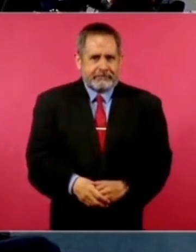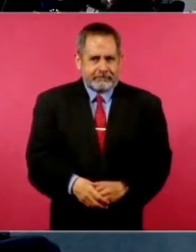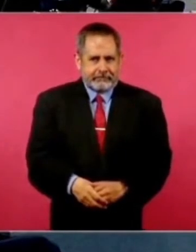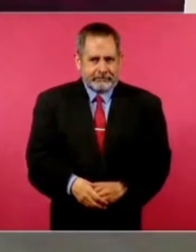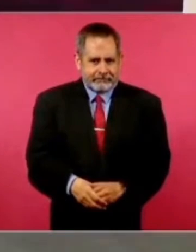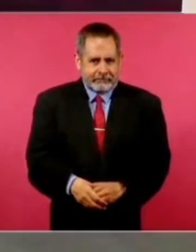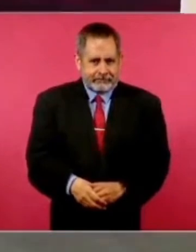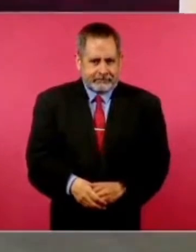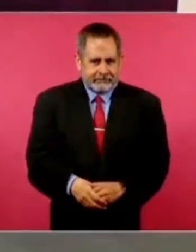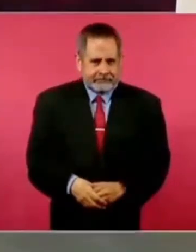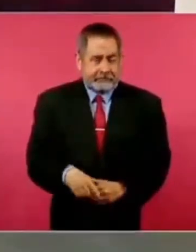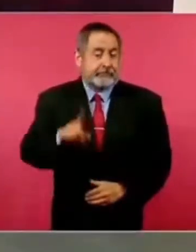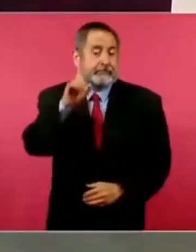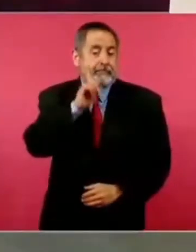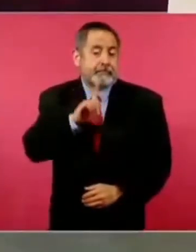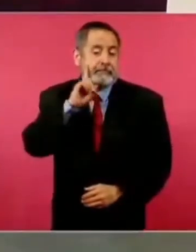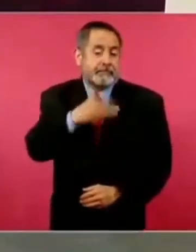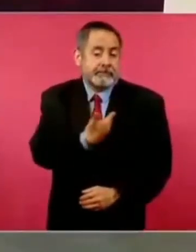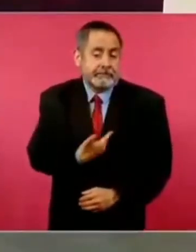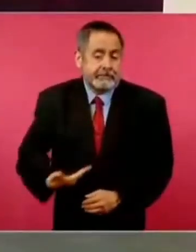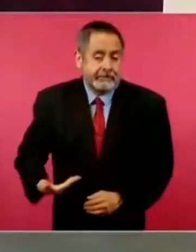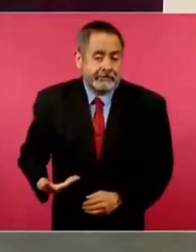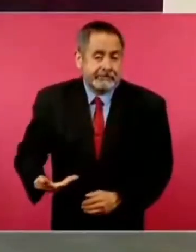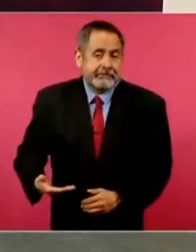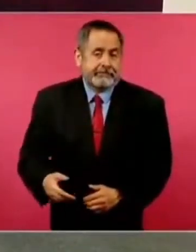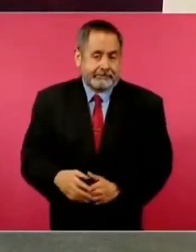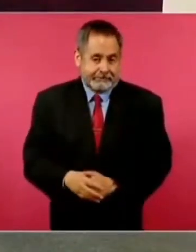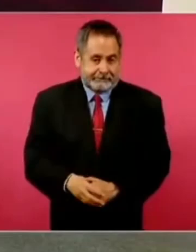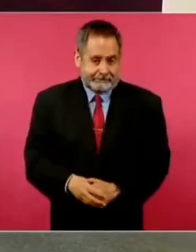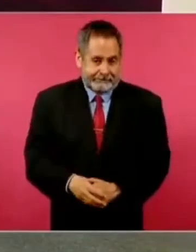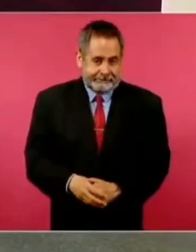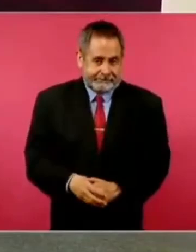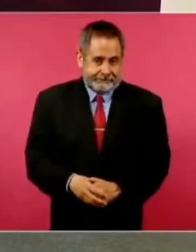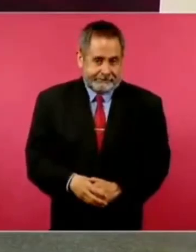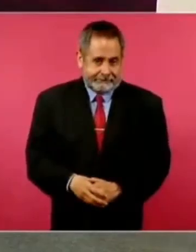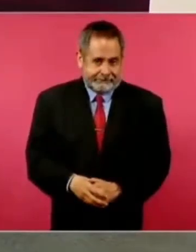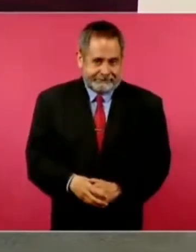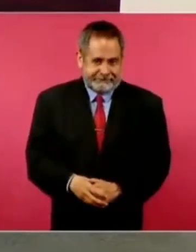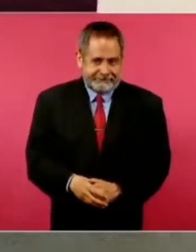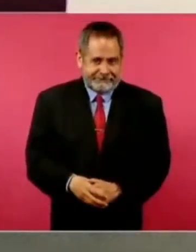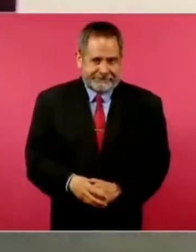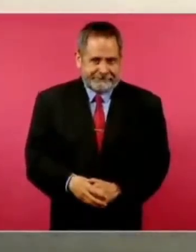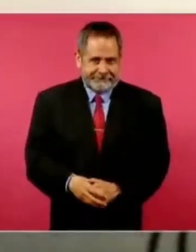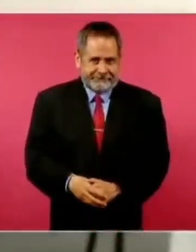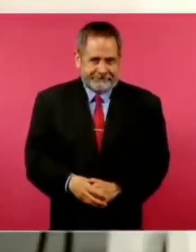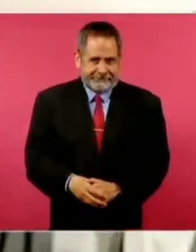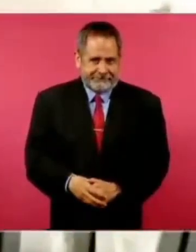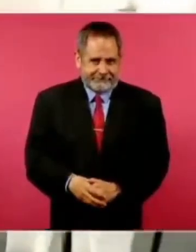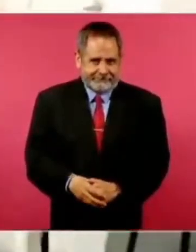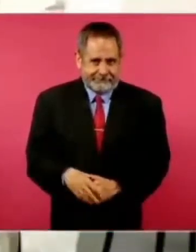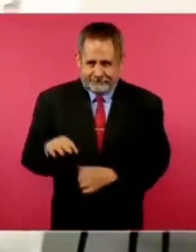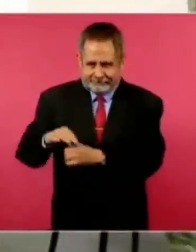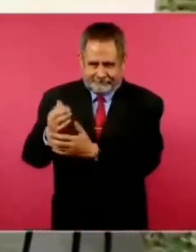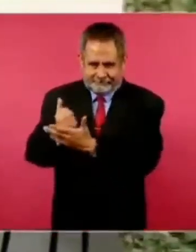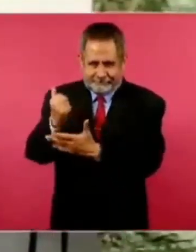usted. La presidenta electa.